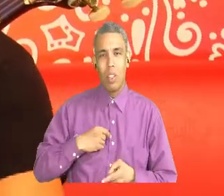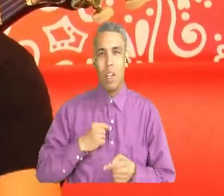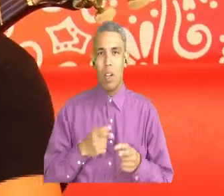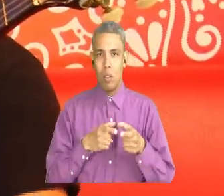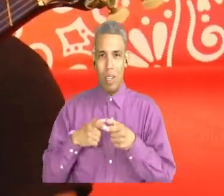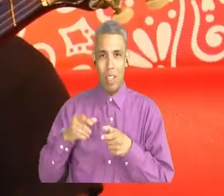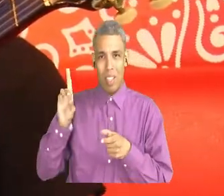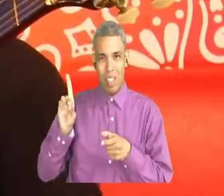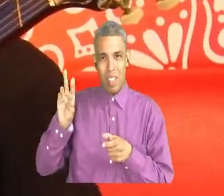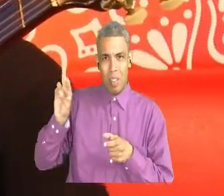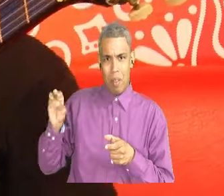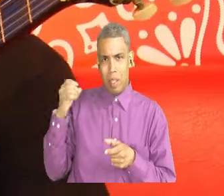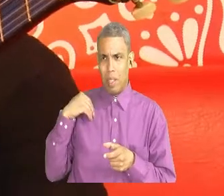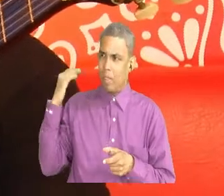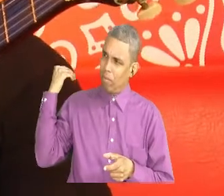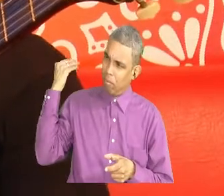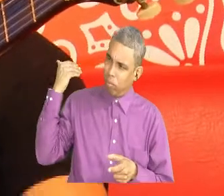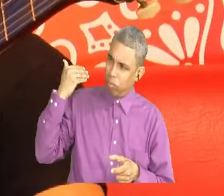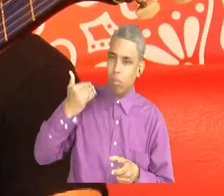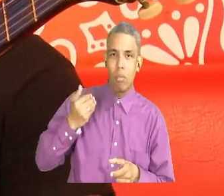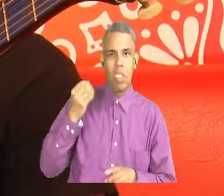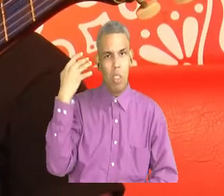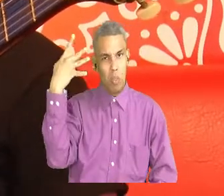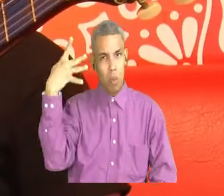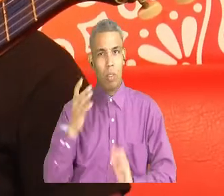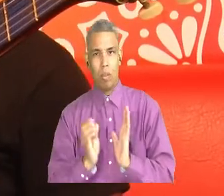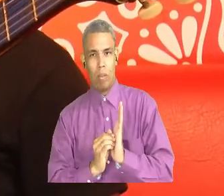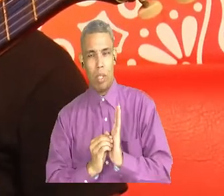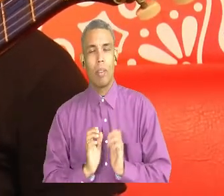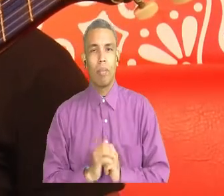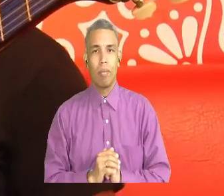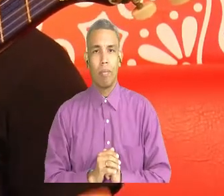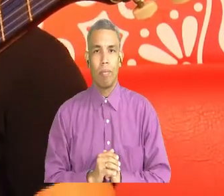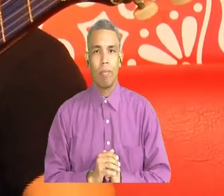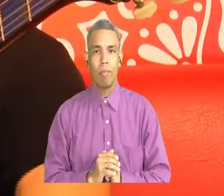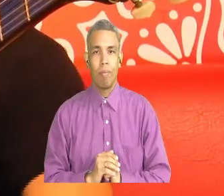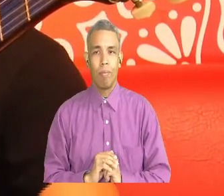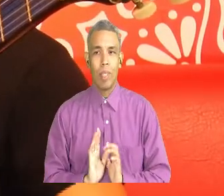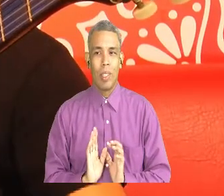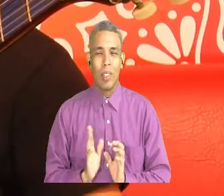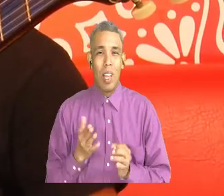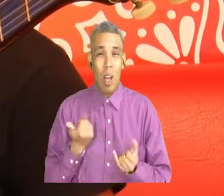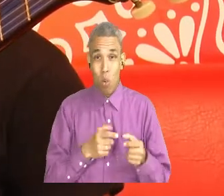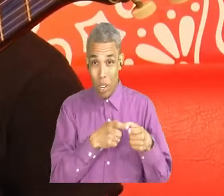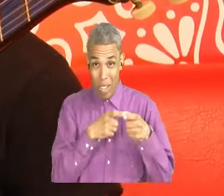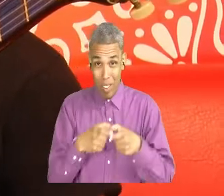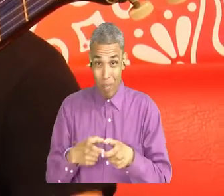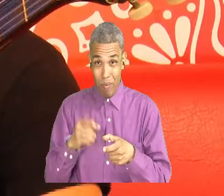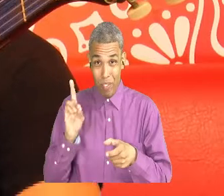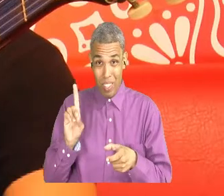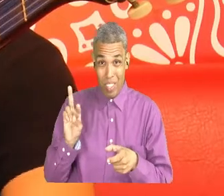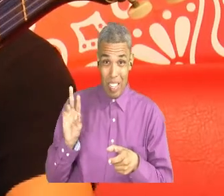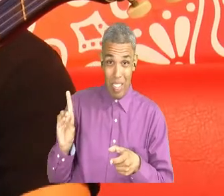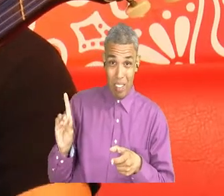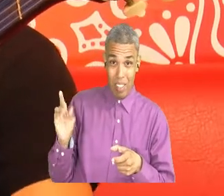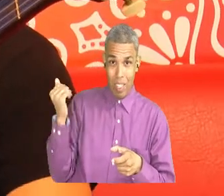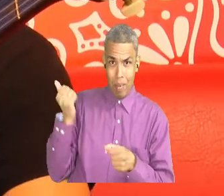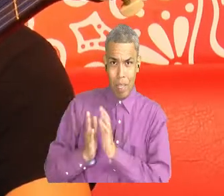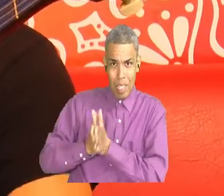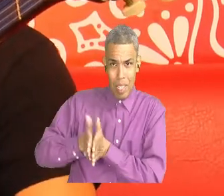con nuestro proyecto por un percance de logística que tuvimos en diciembre. Nuestra producción estaba programada para salir en el mes de